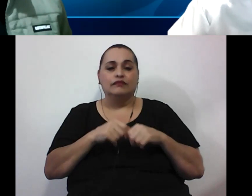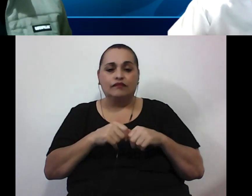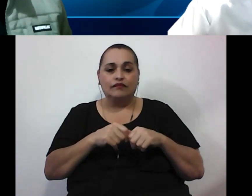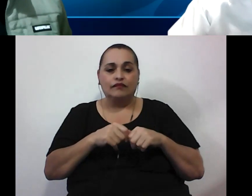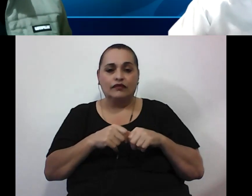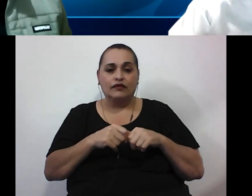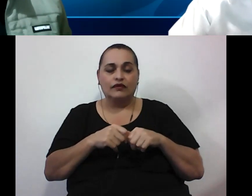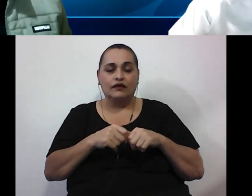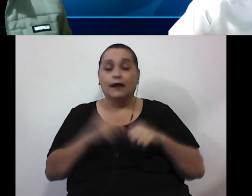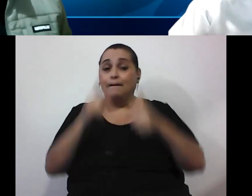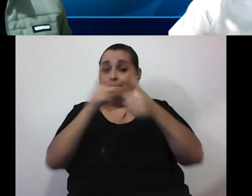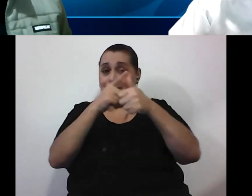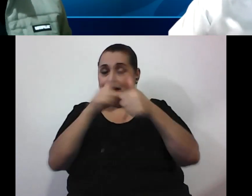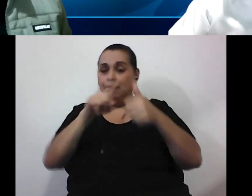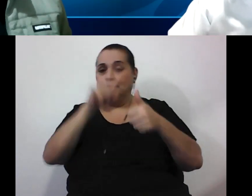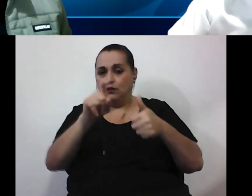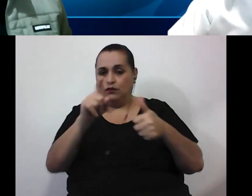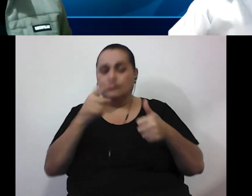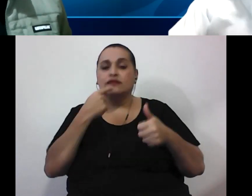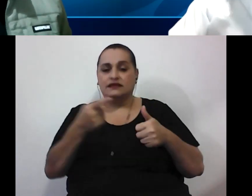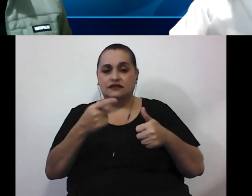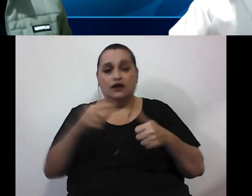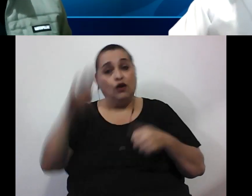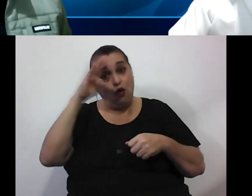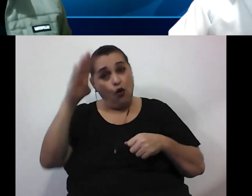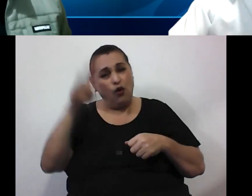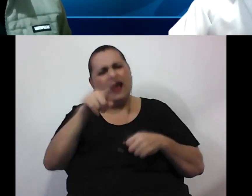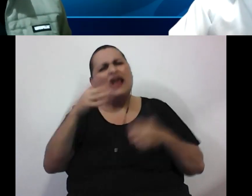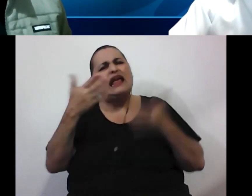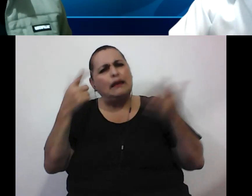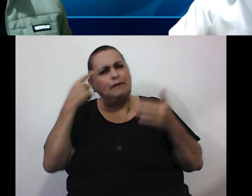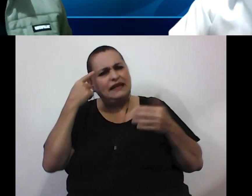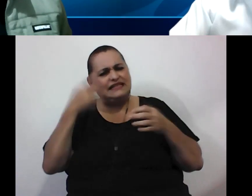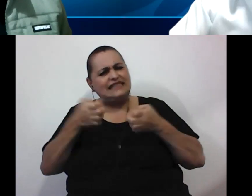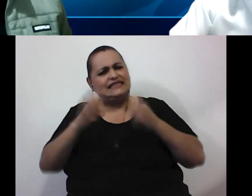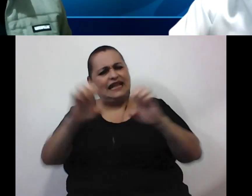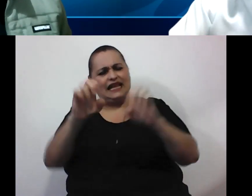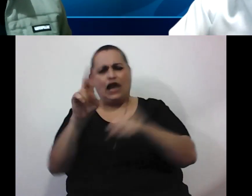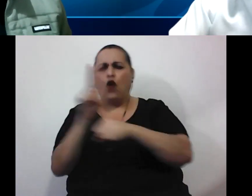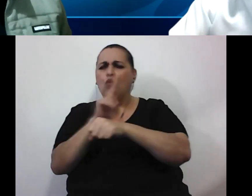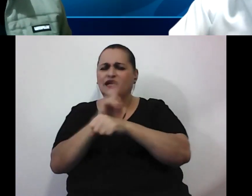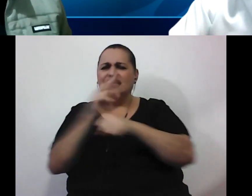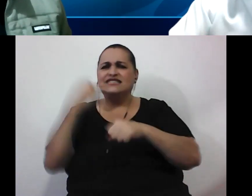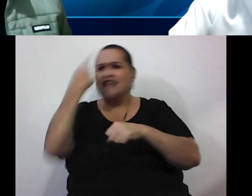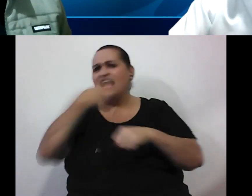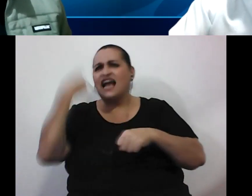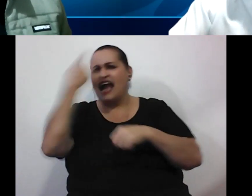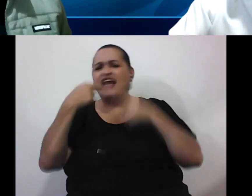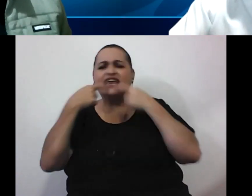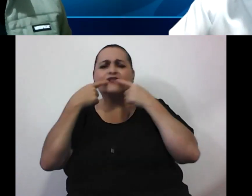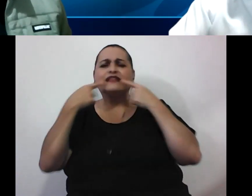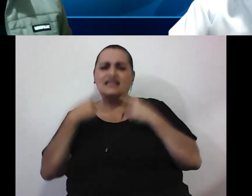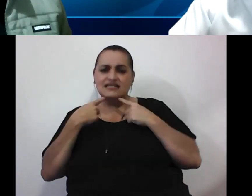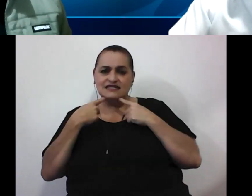Vamos a ver, la primera dice, hola, ¿qué piensa de la estrategia de utilizar caritas tristes como reforzadores de